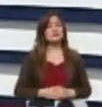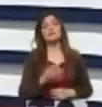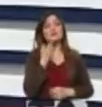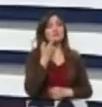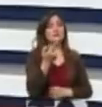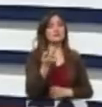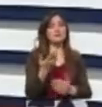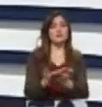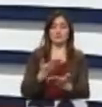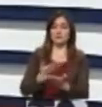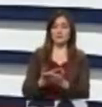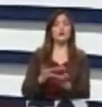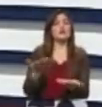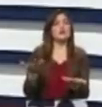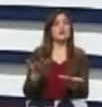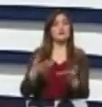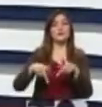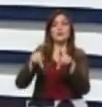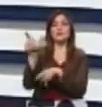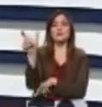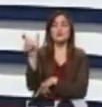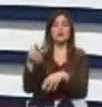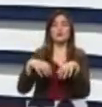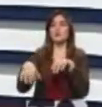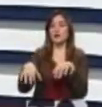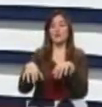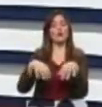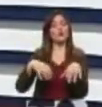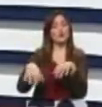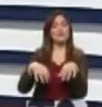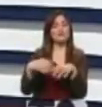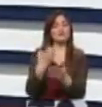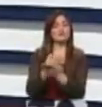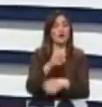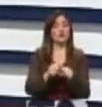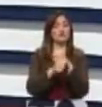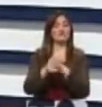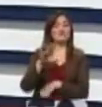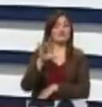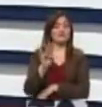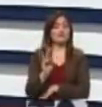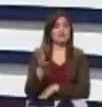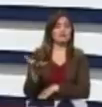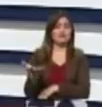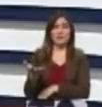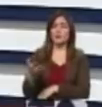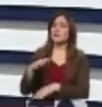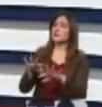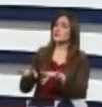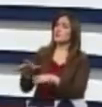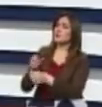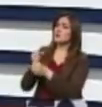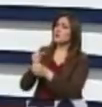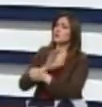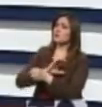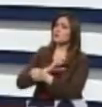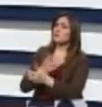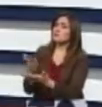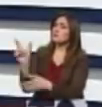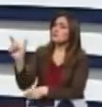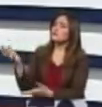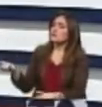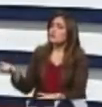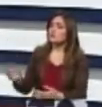que se les exige contar con la licencia única de actividades económicas LUAE 2017. Sin embargo, la Secretaría de Seguridad del mismo